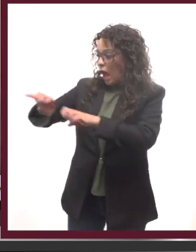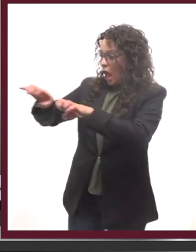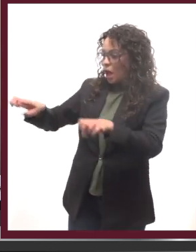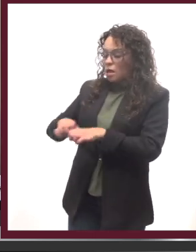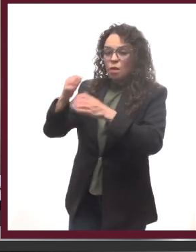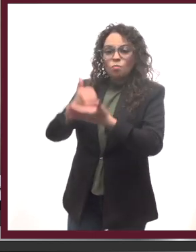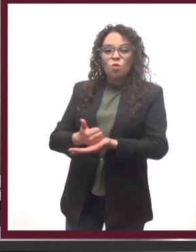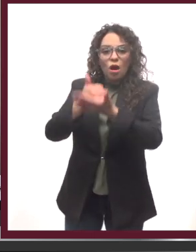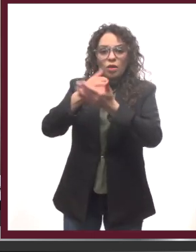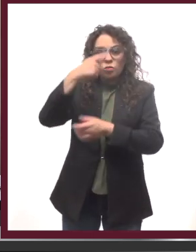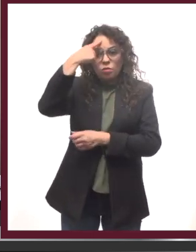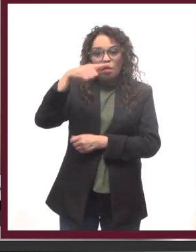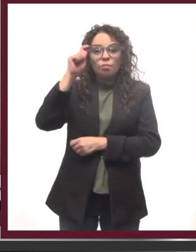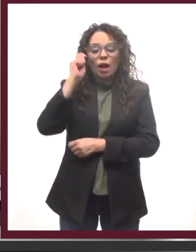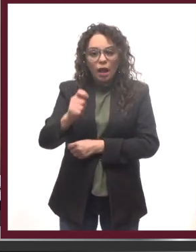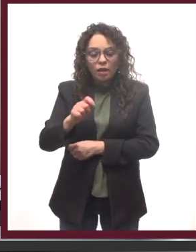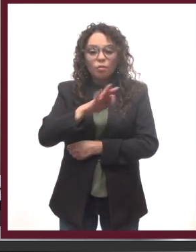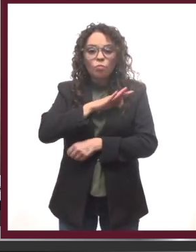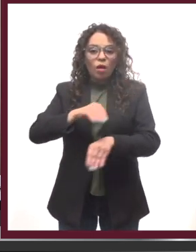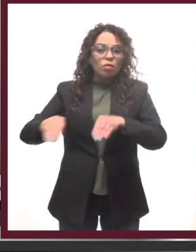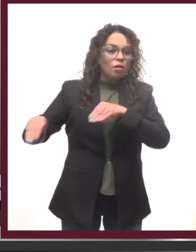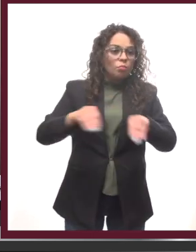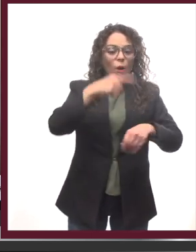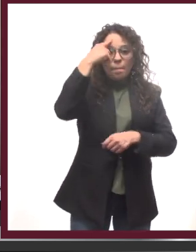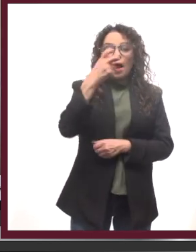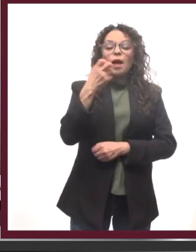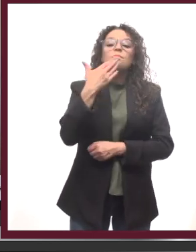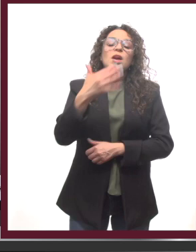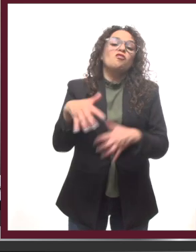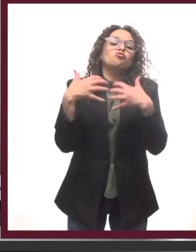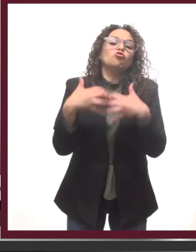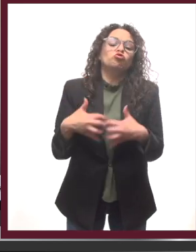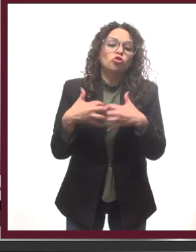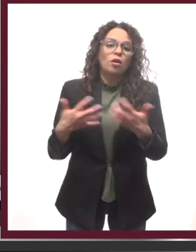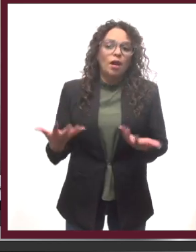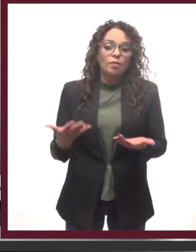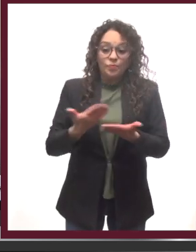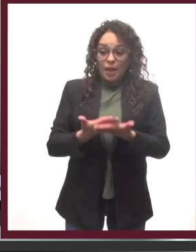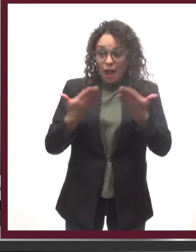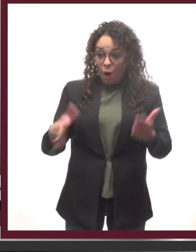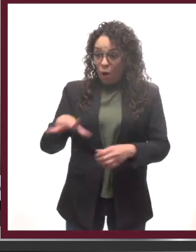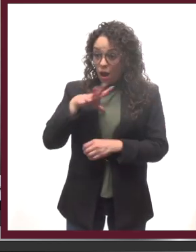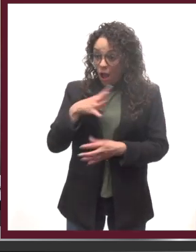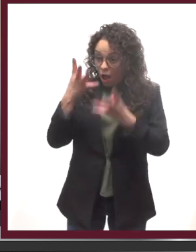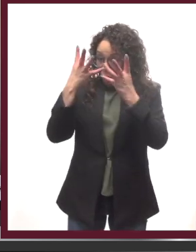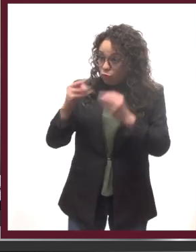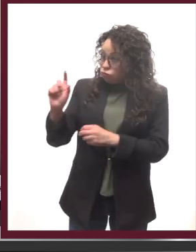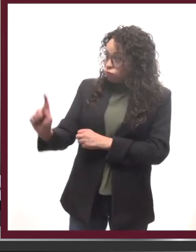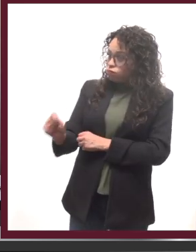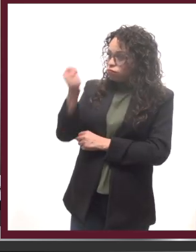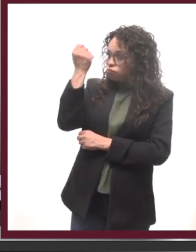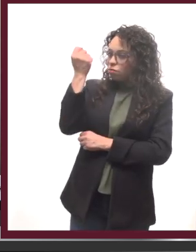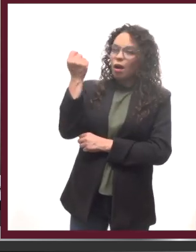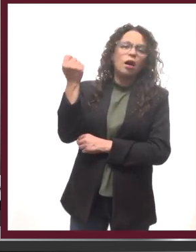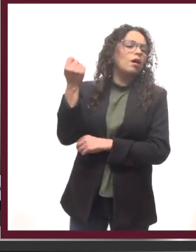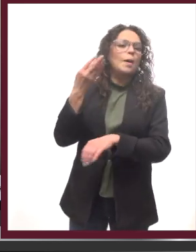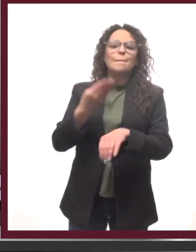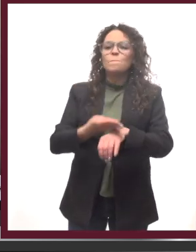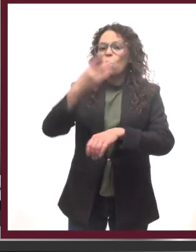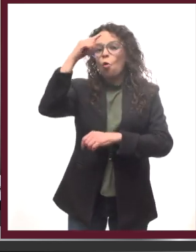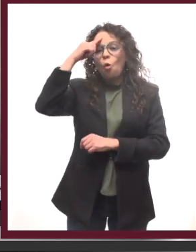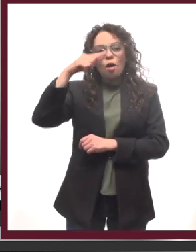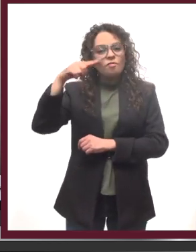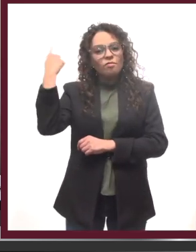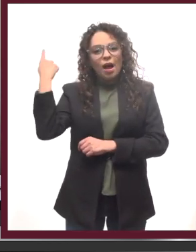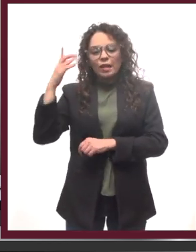y moviendo cada uno una pequeña parte del proceso para que eso funcionara bien. Hoy, con toda la tecnología que tenemos,